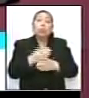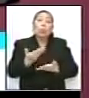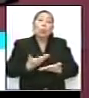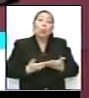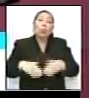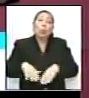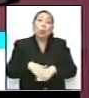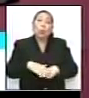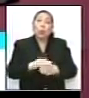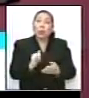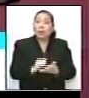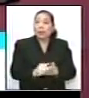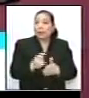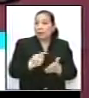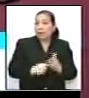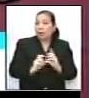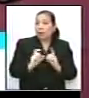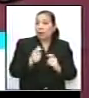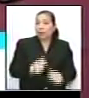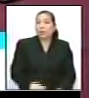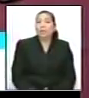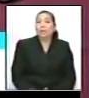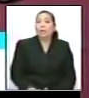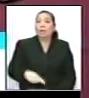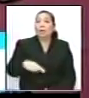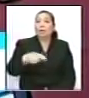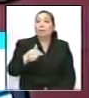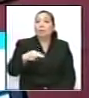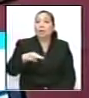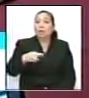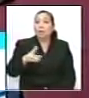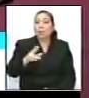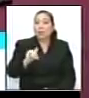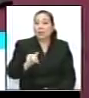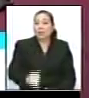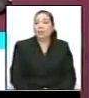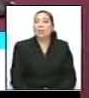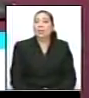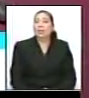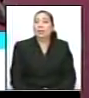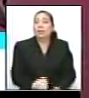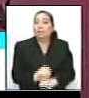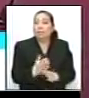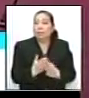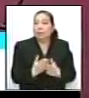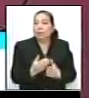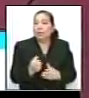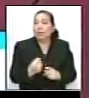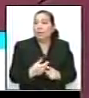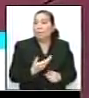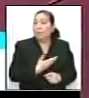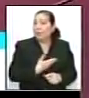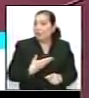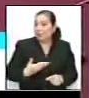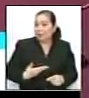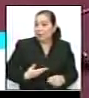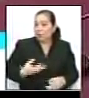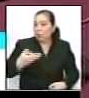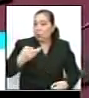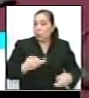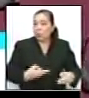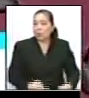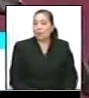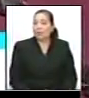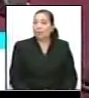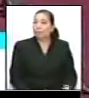proceso respecto del congresista Moisés Mamani Colquehuanca, formulado por el presidente del Poder Judicial. Estamos